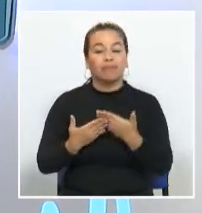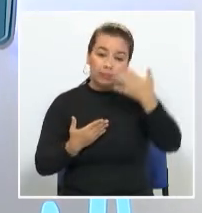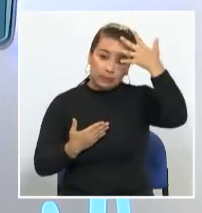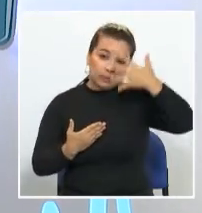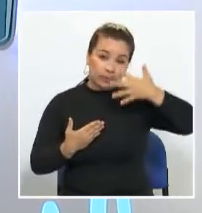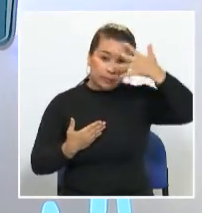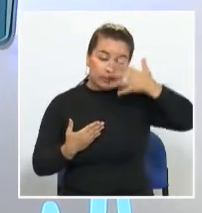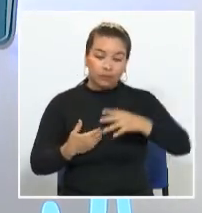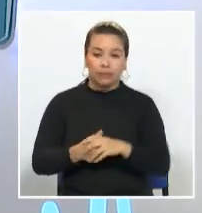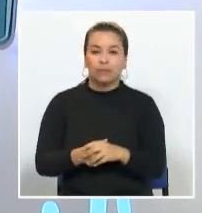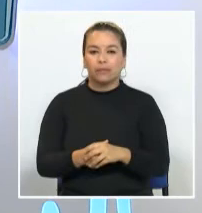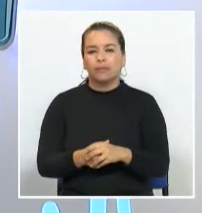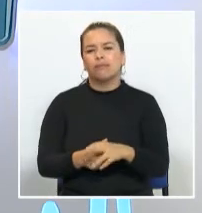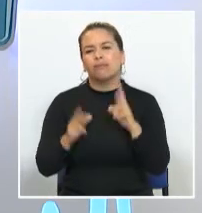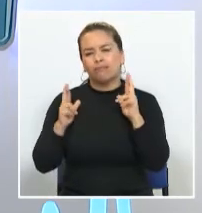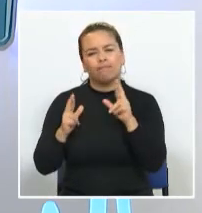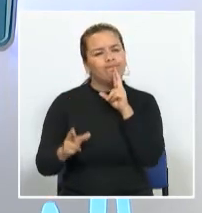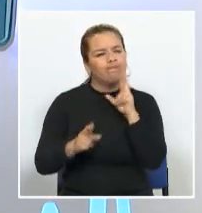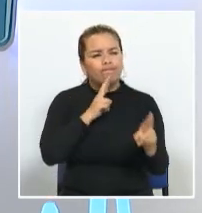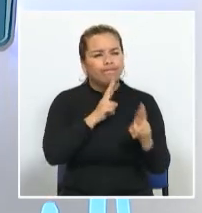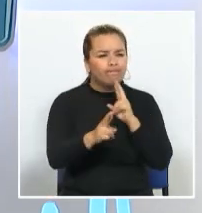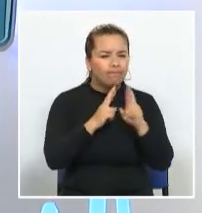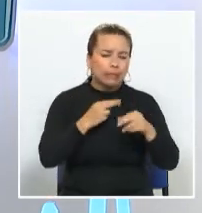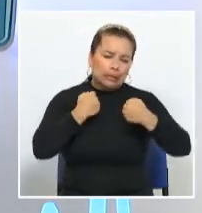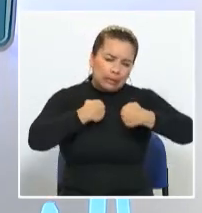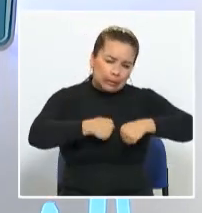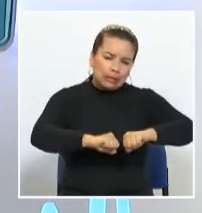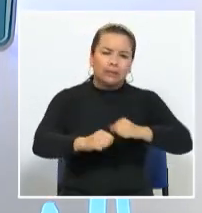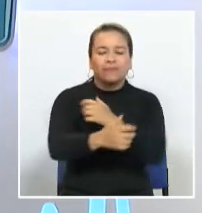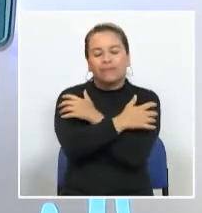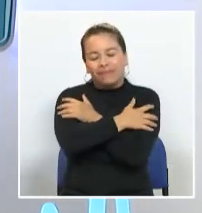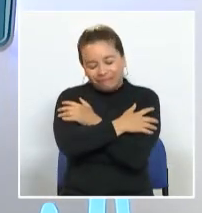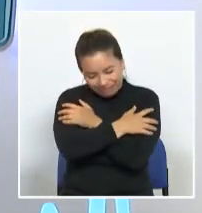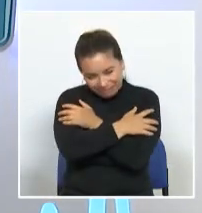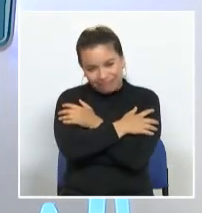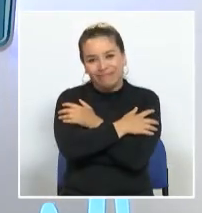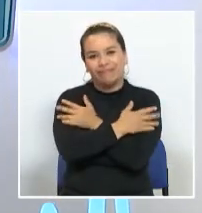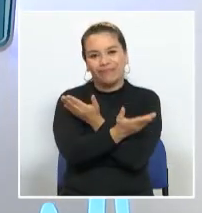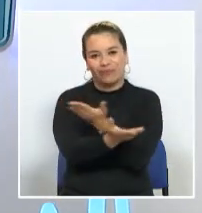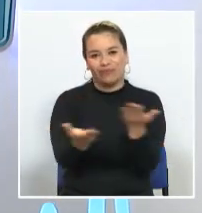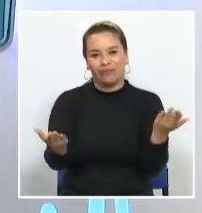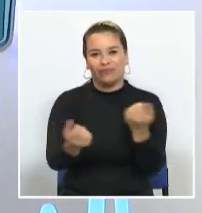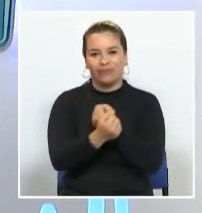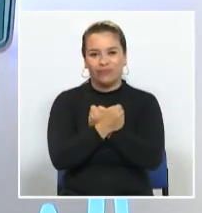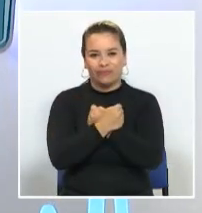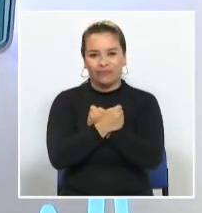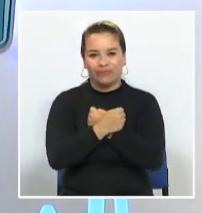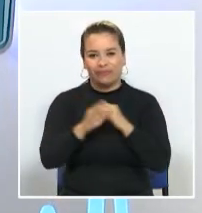trataremos de responder sus preguntas, y un abrazo muy grande lleno de amor y mucha conciencia.